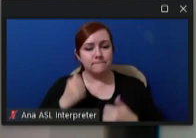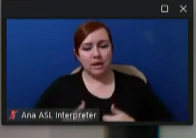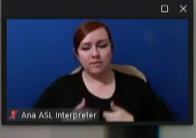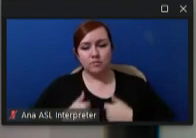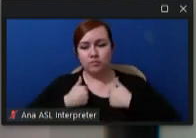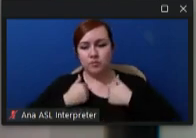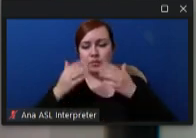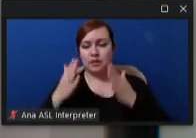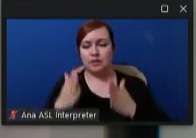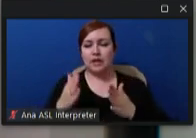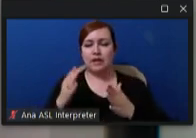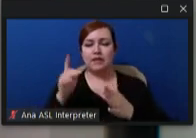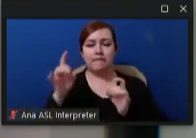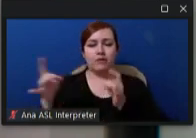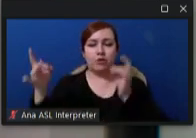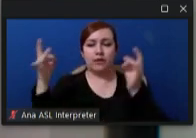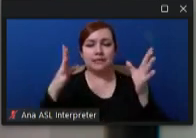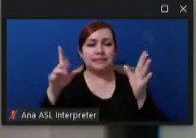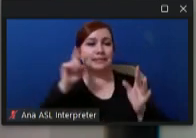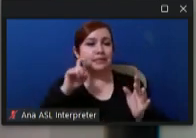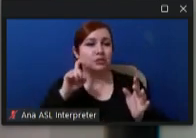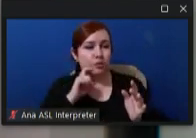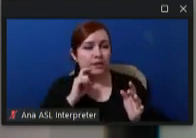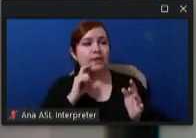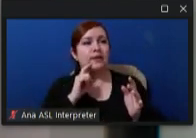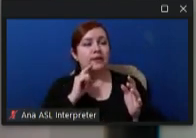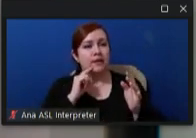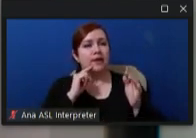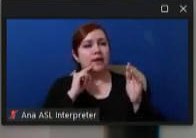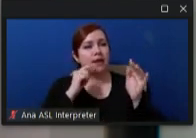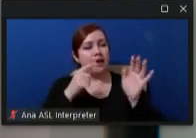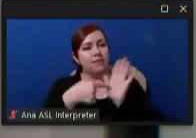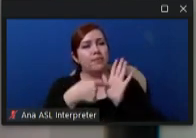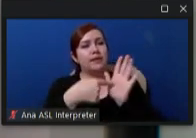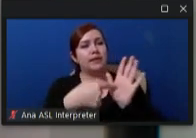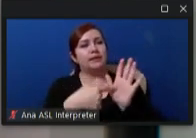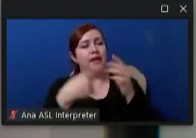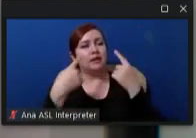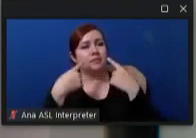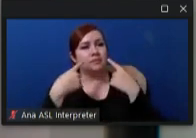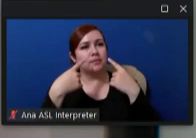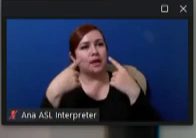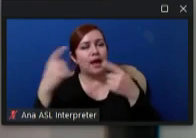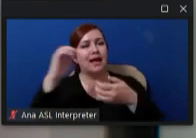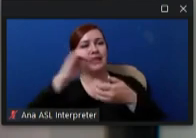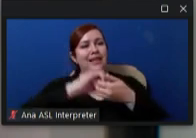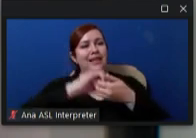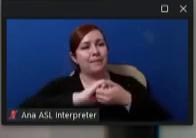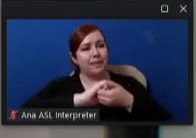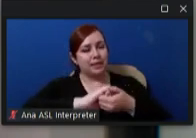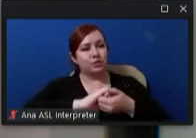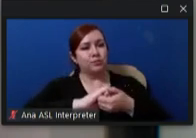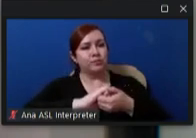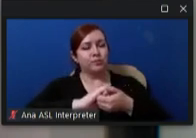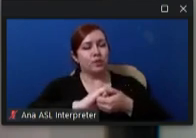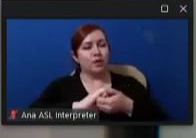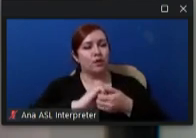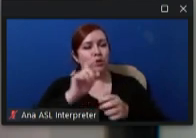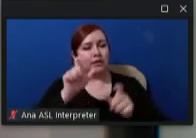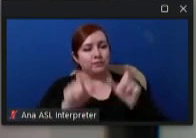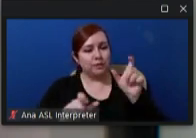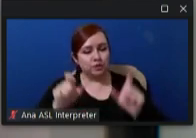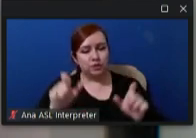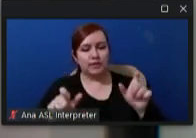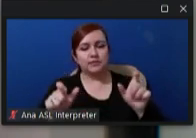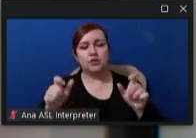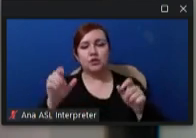Violencia Sexual, la cual brinda lineamientos específicos al personal de salud sobre la vulnerabilidad de las personas con